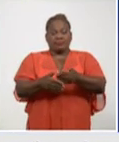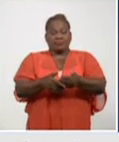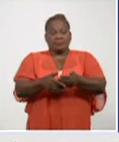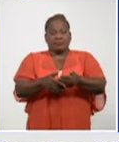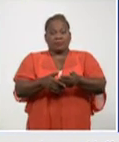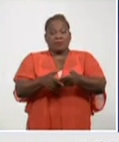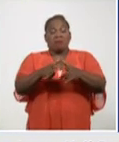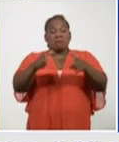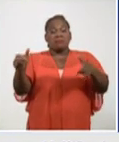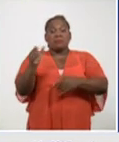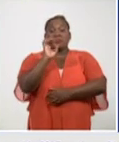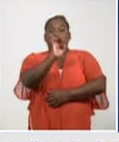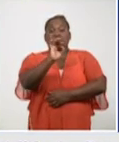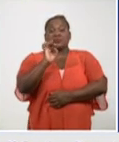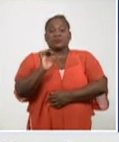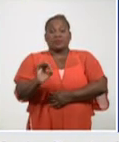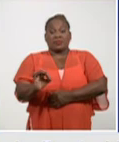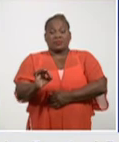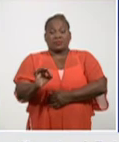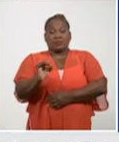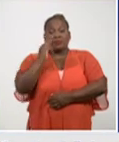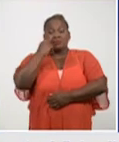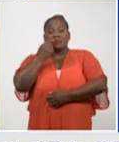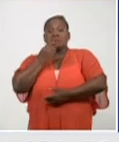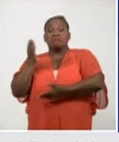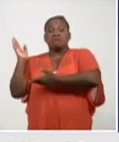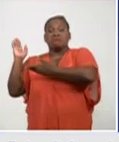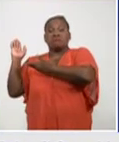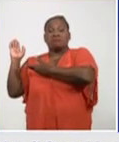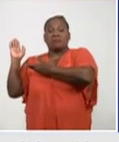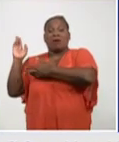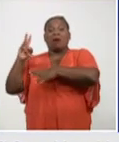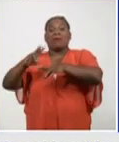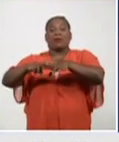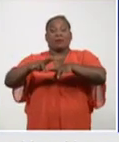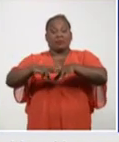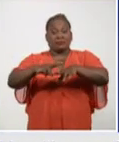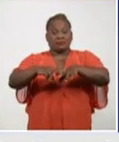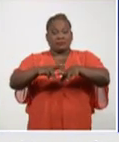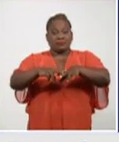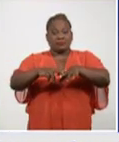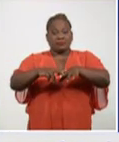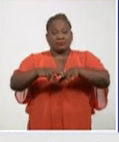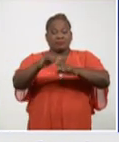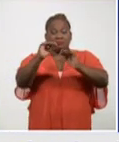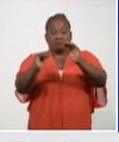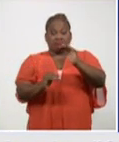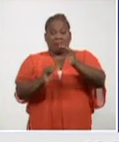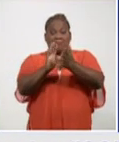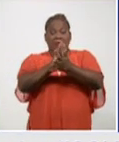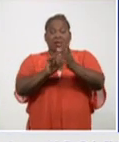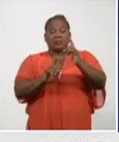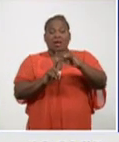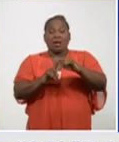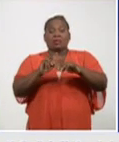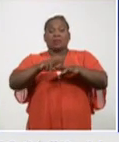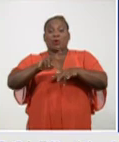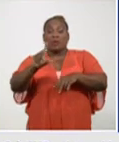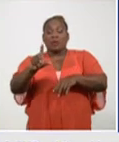ciento, como se puede ver ahí, pues en La Habana, le sigue Matanzas, Holguín, Villa Clara,